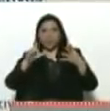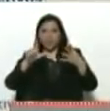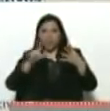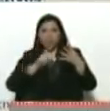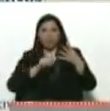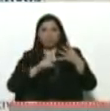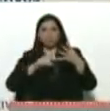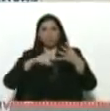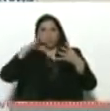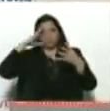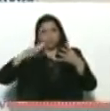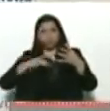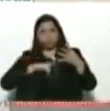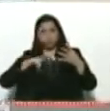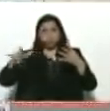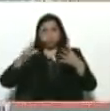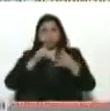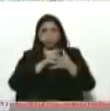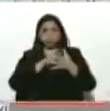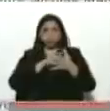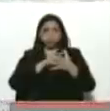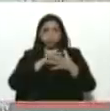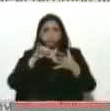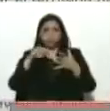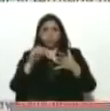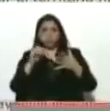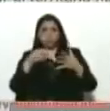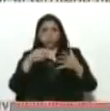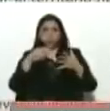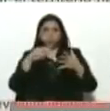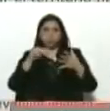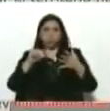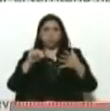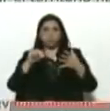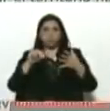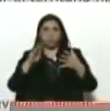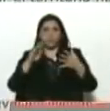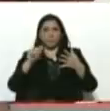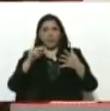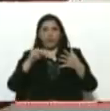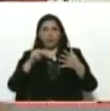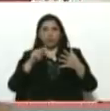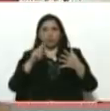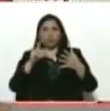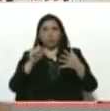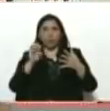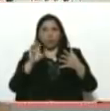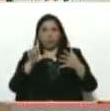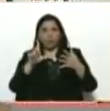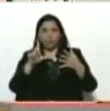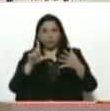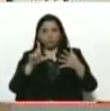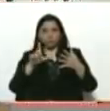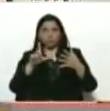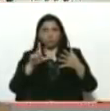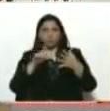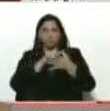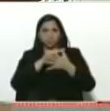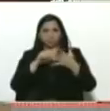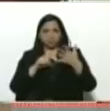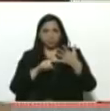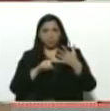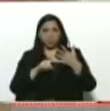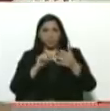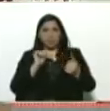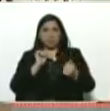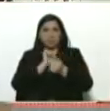general de la aviación, John Adolfo Baduel Oyoque, alias Simón. Se captura